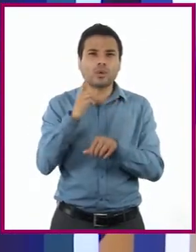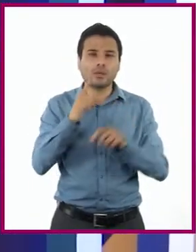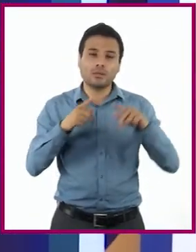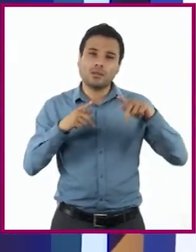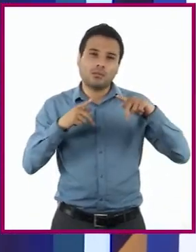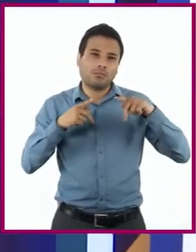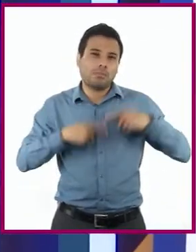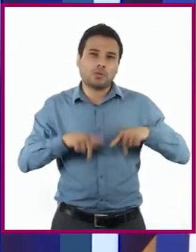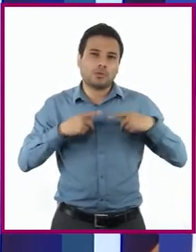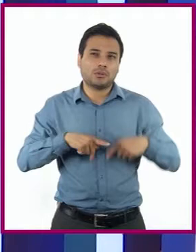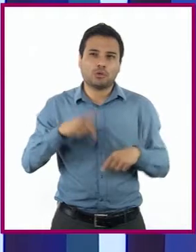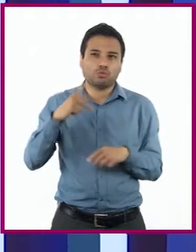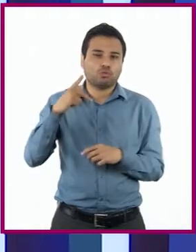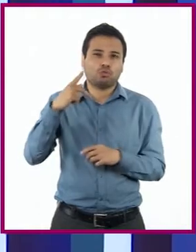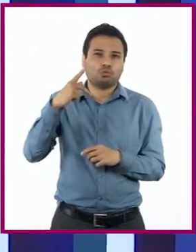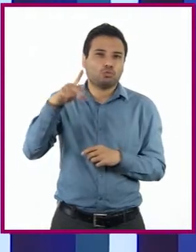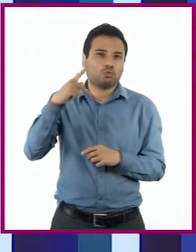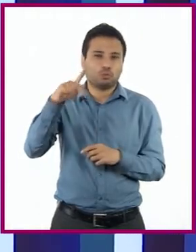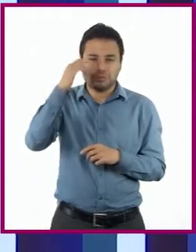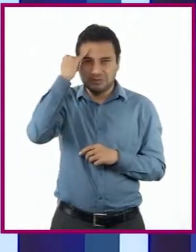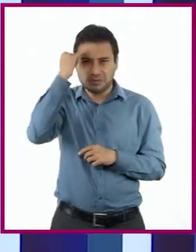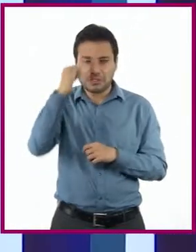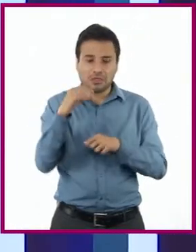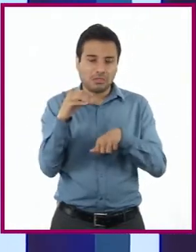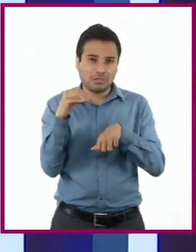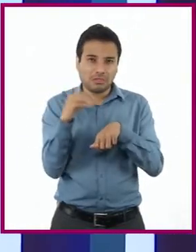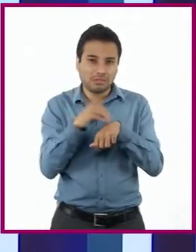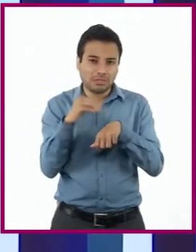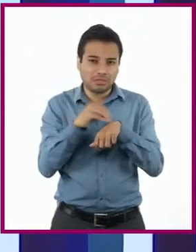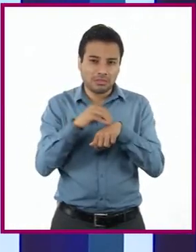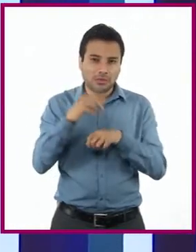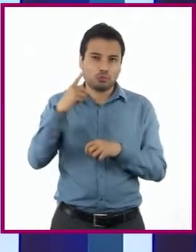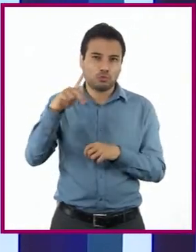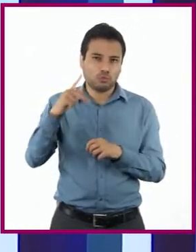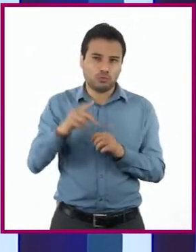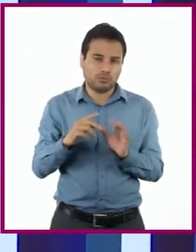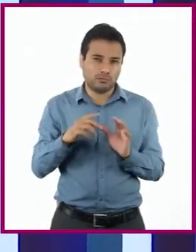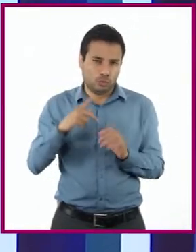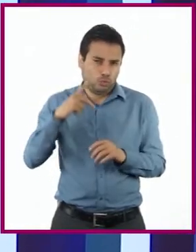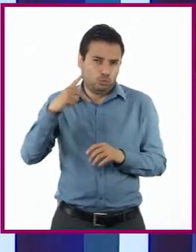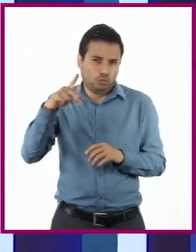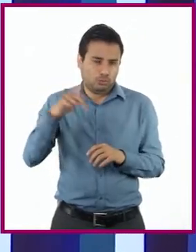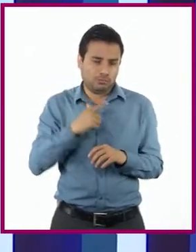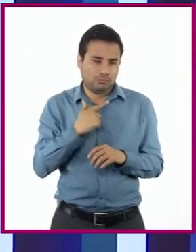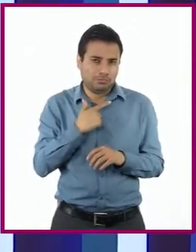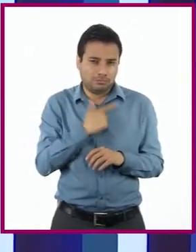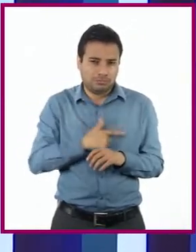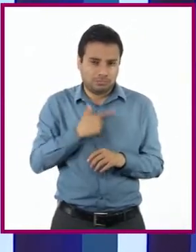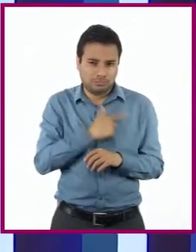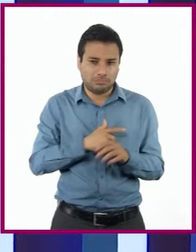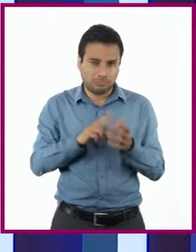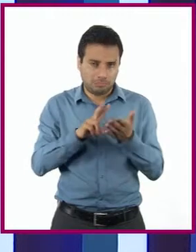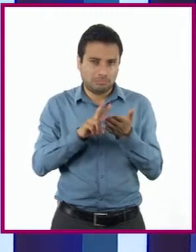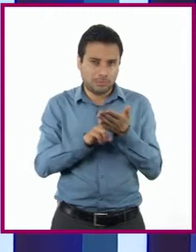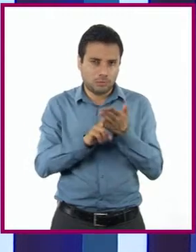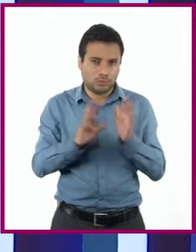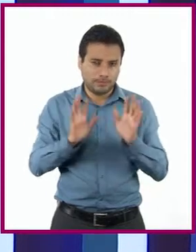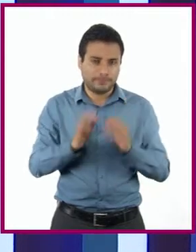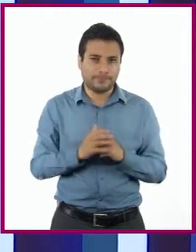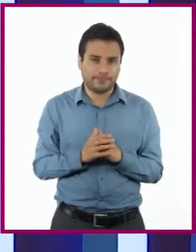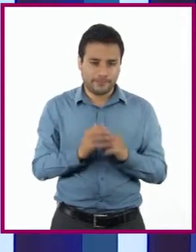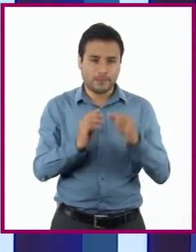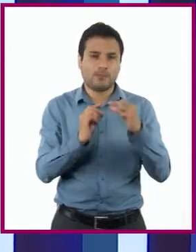del ingenio de todas esas culturas. Tienen un gran significado y valor por sí mismas. se han